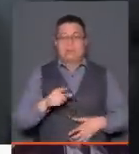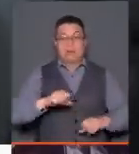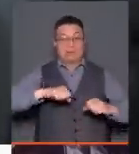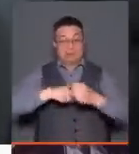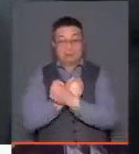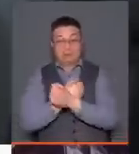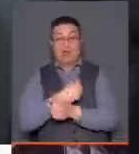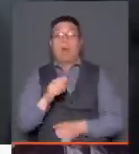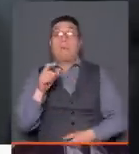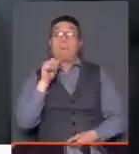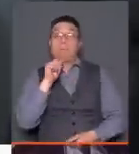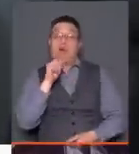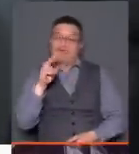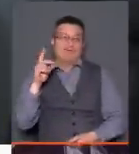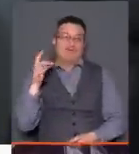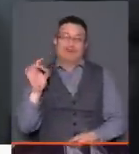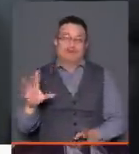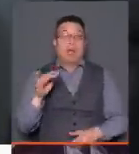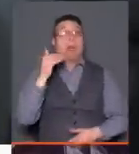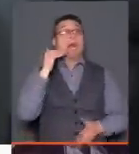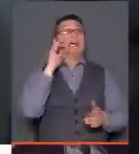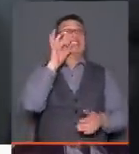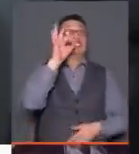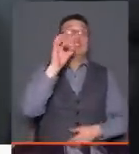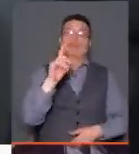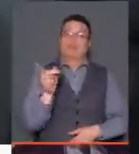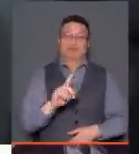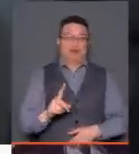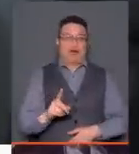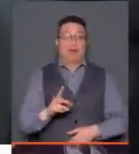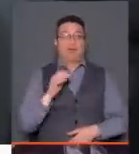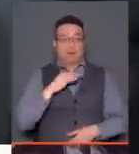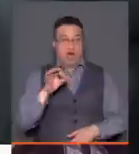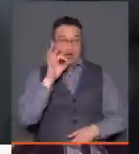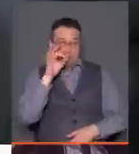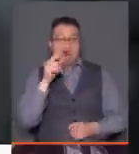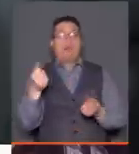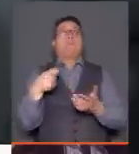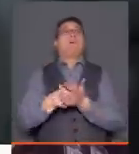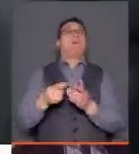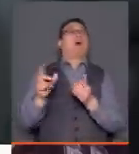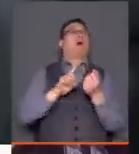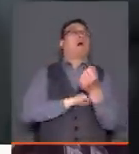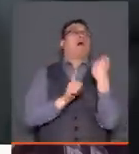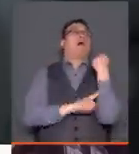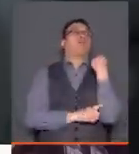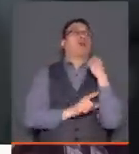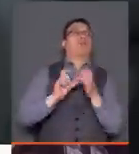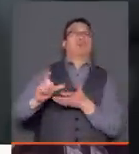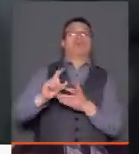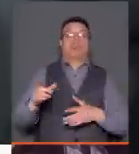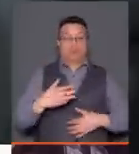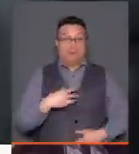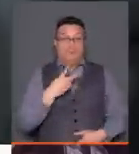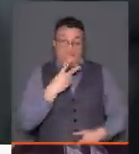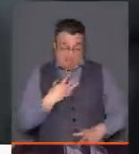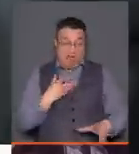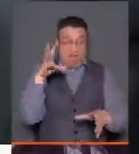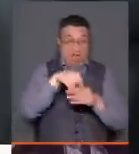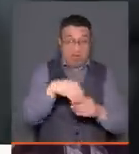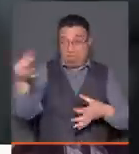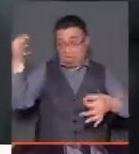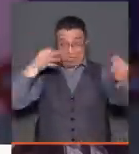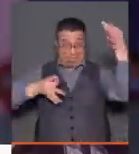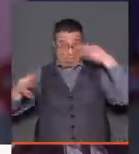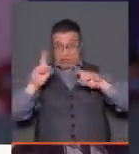para el pobre No es por millonario Entonces eso como que me da rabia me enfermas a saber eso por cortarme que nadie me lo contó